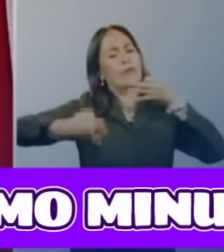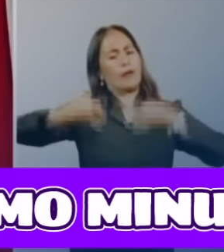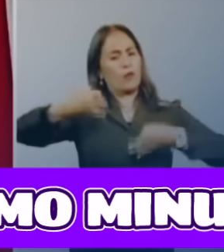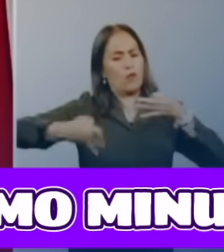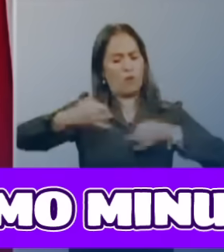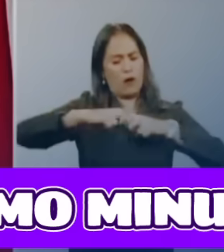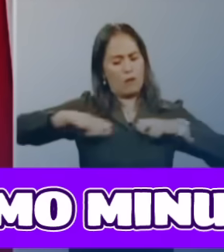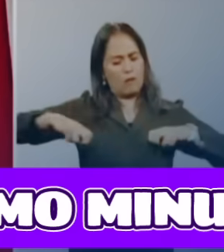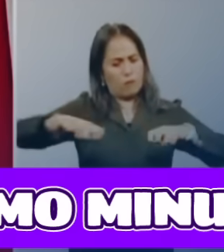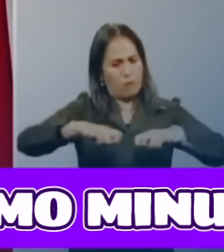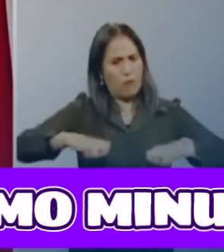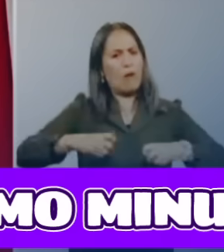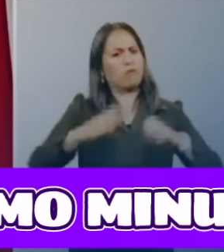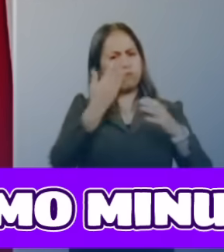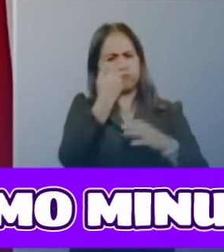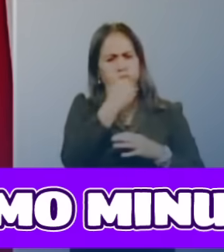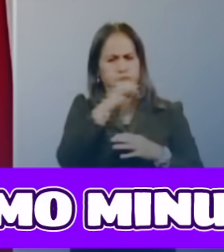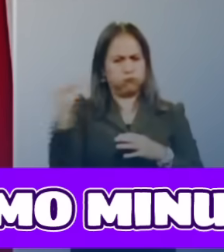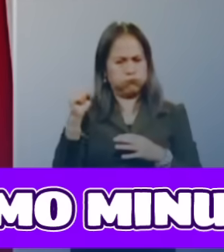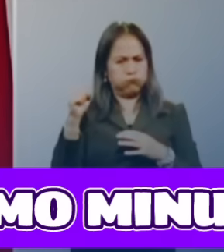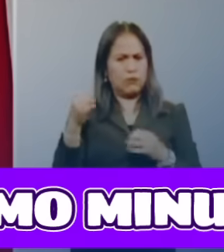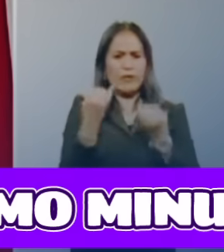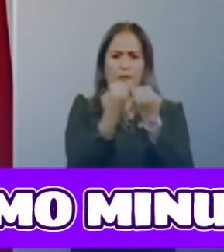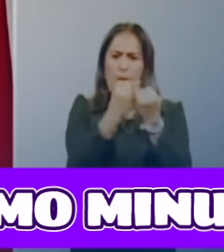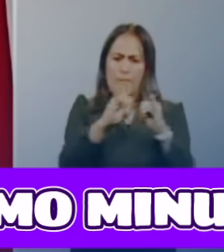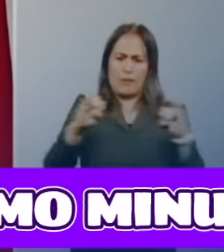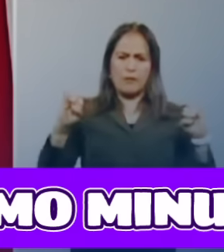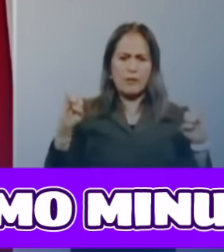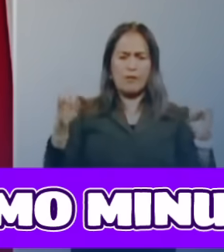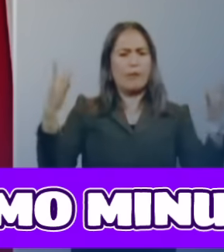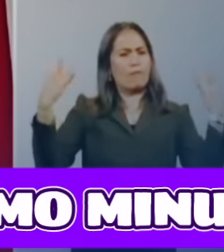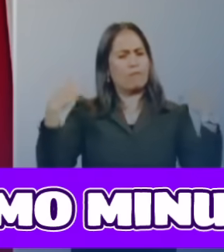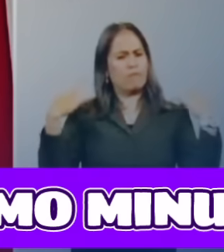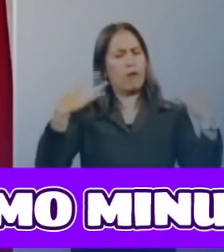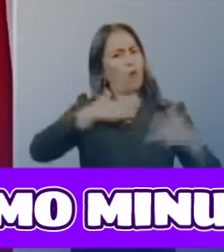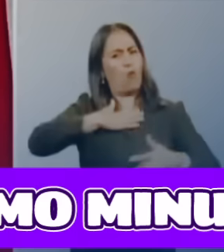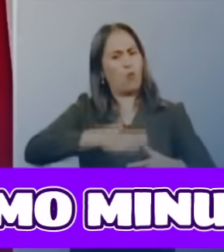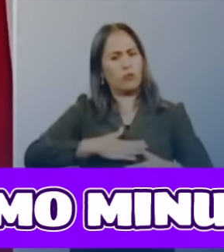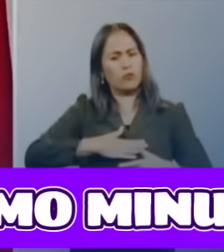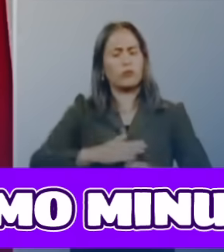competente, independiente e imparcial.